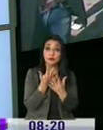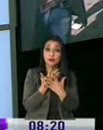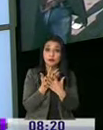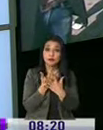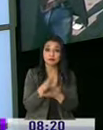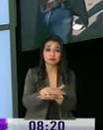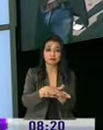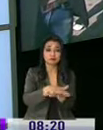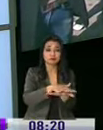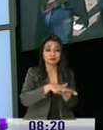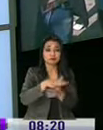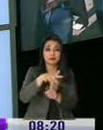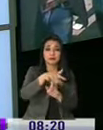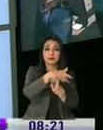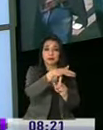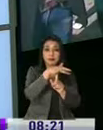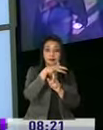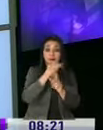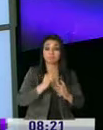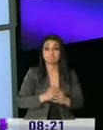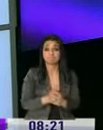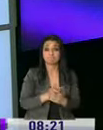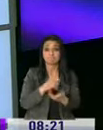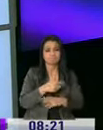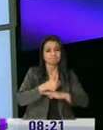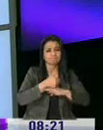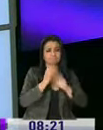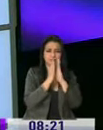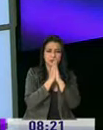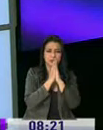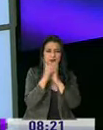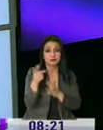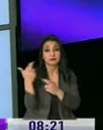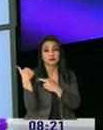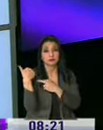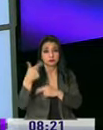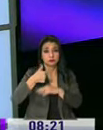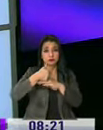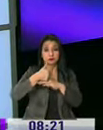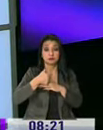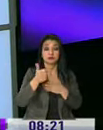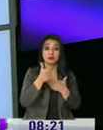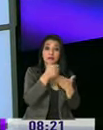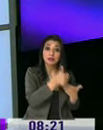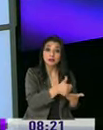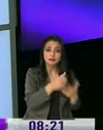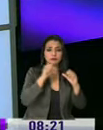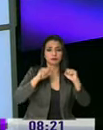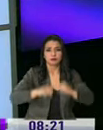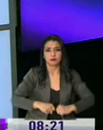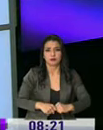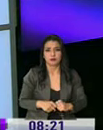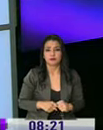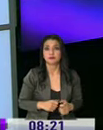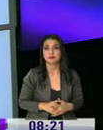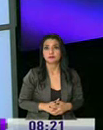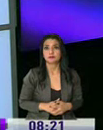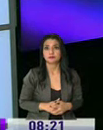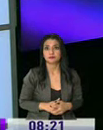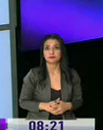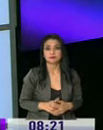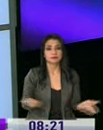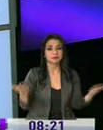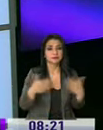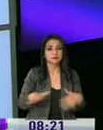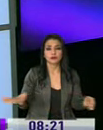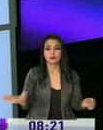que están viviendo estos vecinos. Autoridades, en ustedes está, por favor, la ayuda necesaria para que esto de una vez por todas